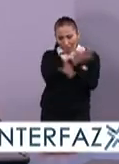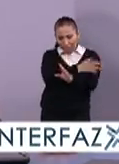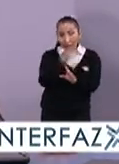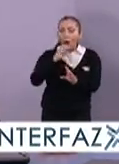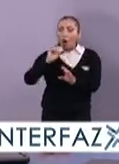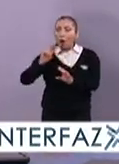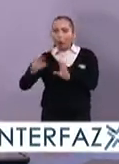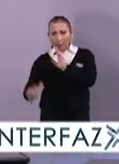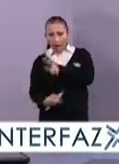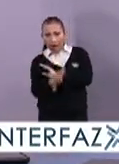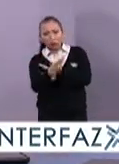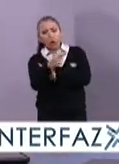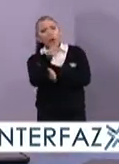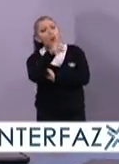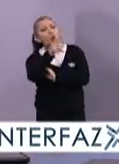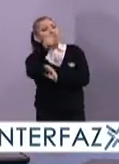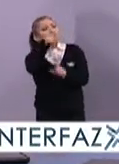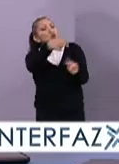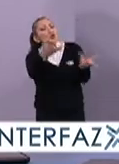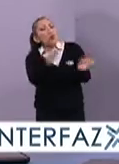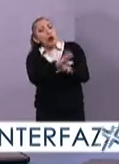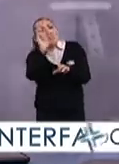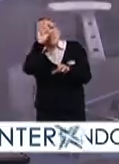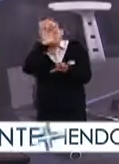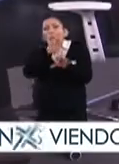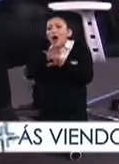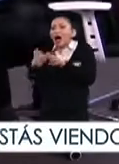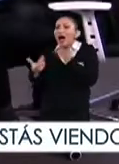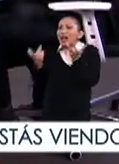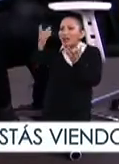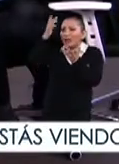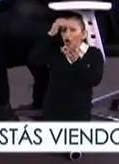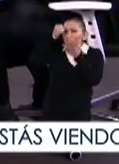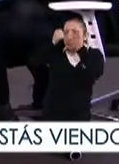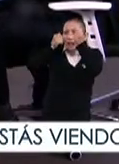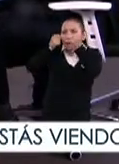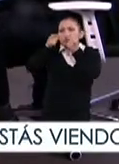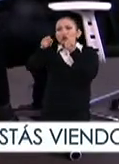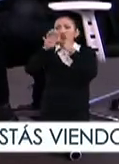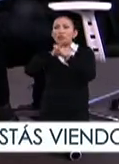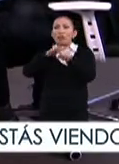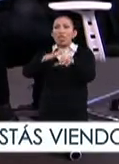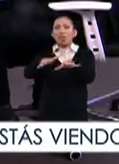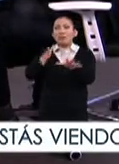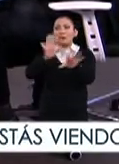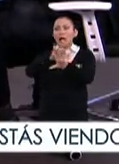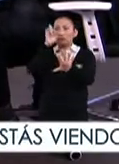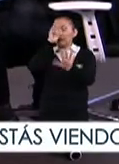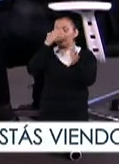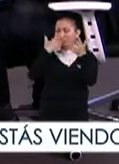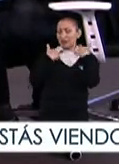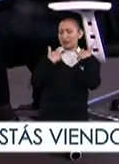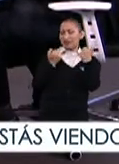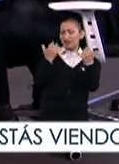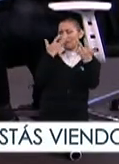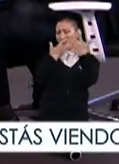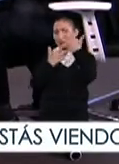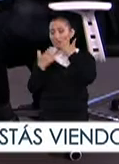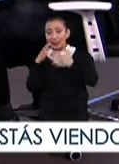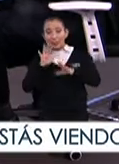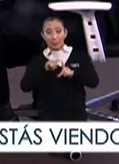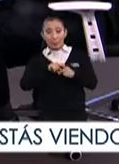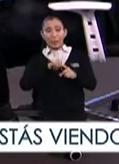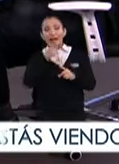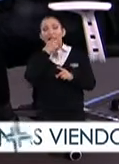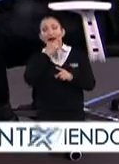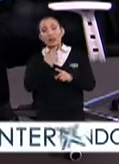Omar preguntaba qué era lo más difícil o cuál de los conceptos le había parecido más difícil de digerir. Y bueno,